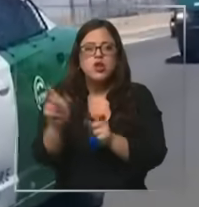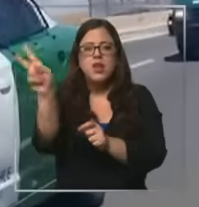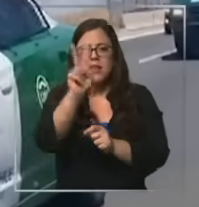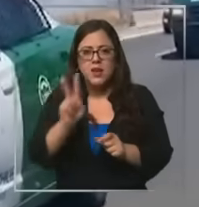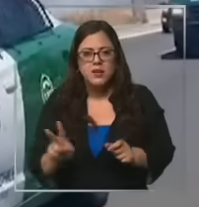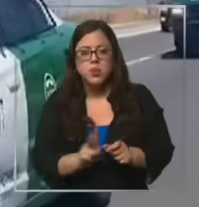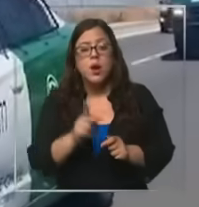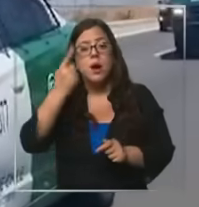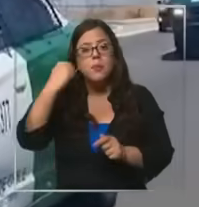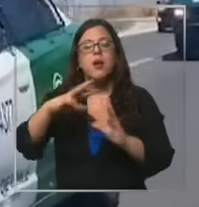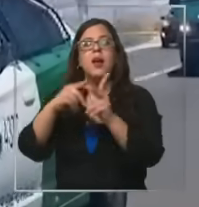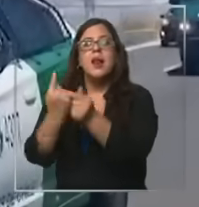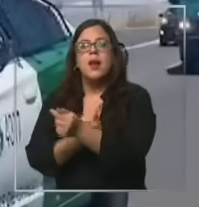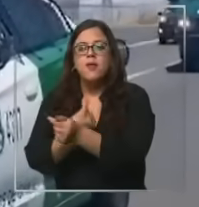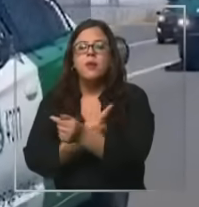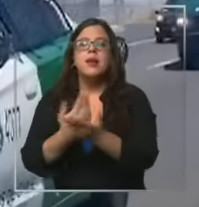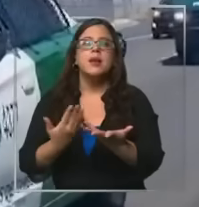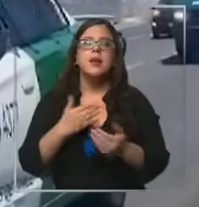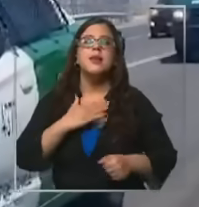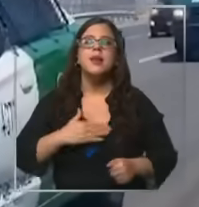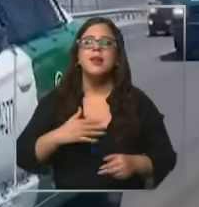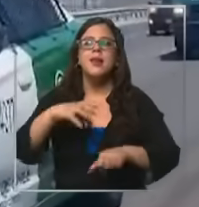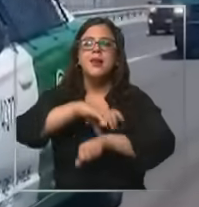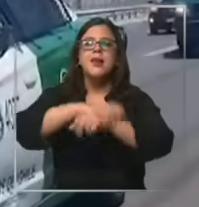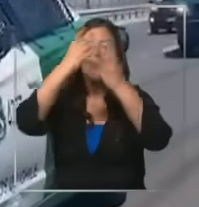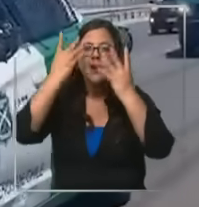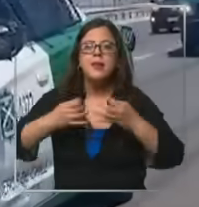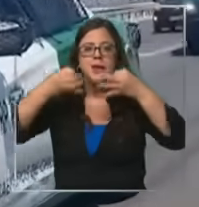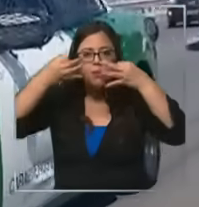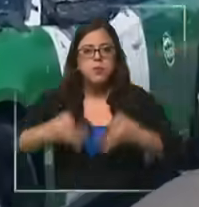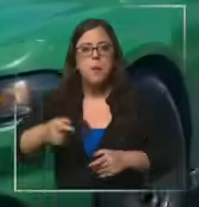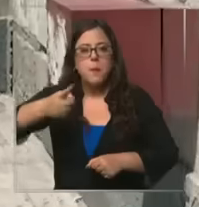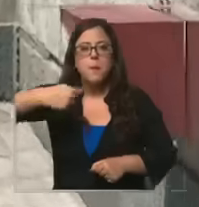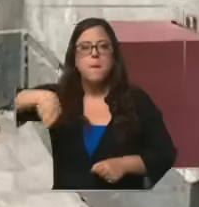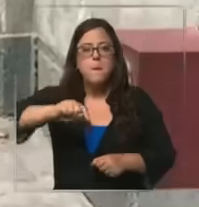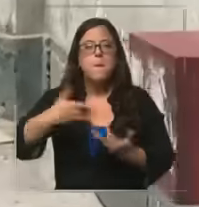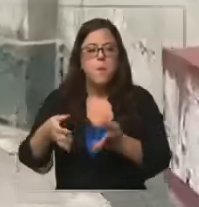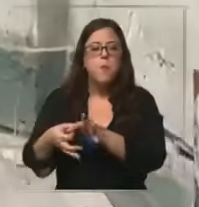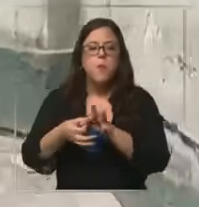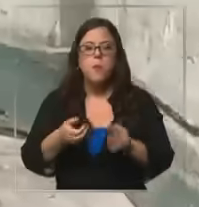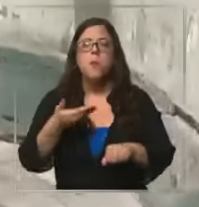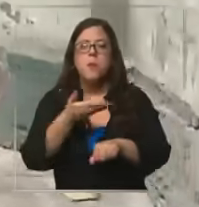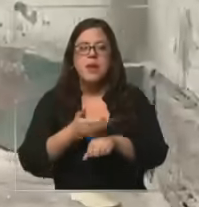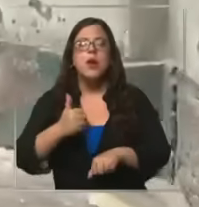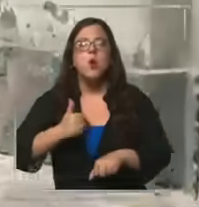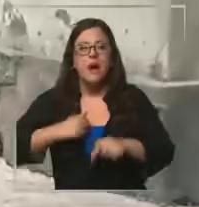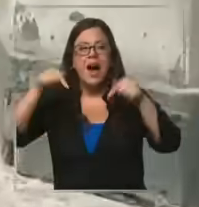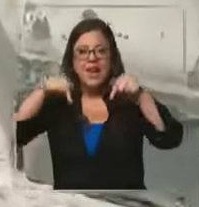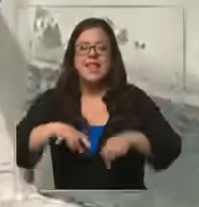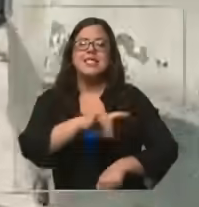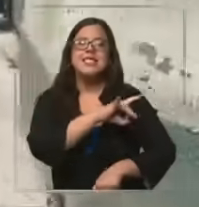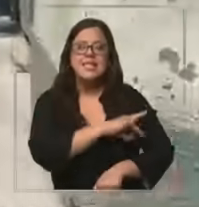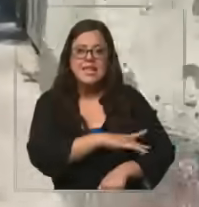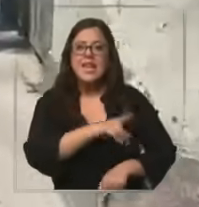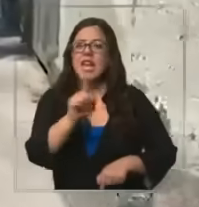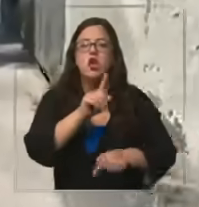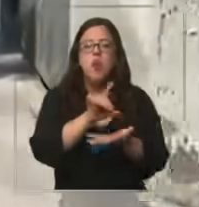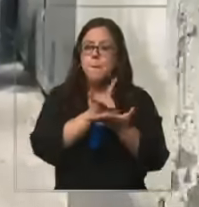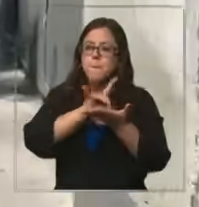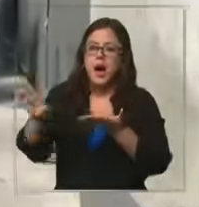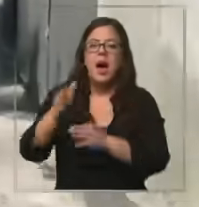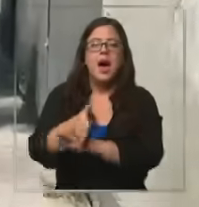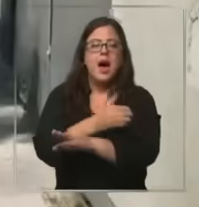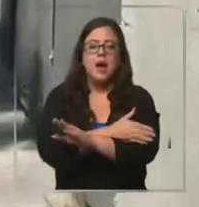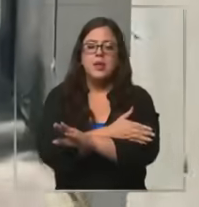sin embargo la familia quiere que la cárcel sea efectiva para ellos, y es por eso que han pedido que cumplan condena en Chile y que no sean deportados